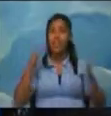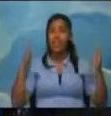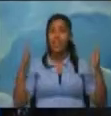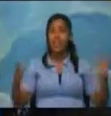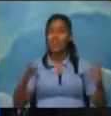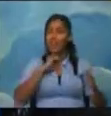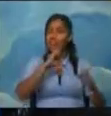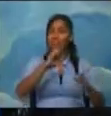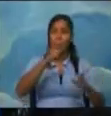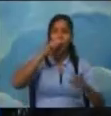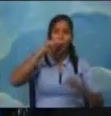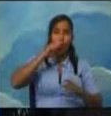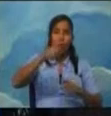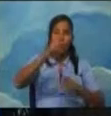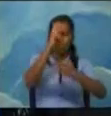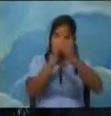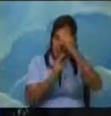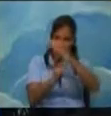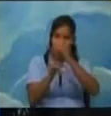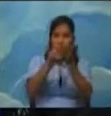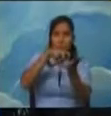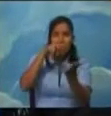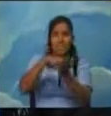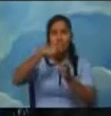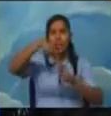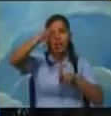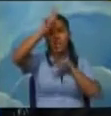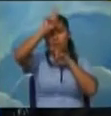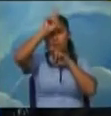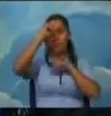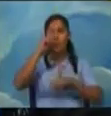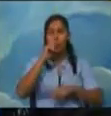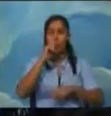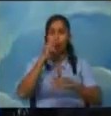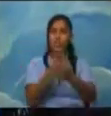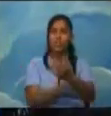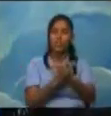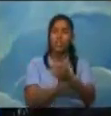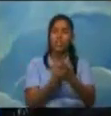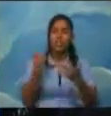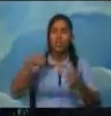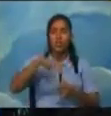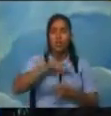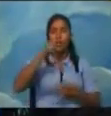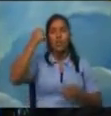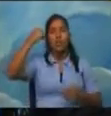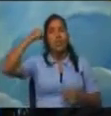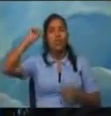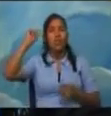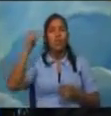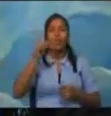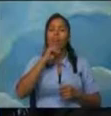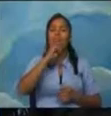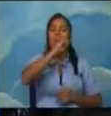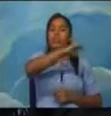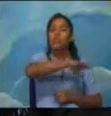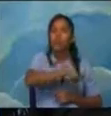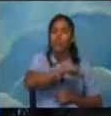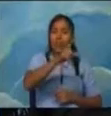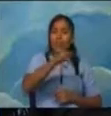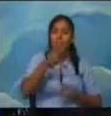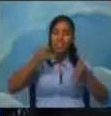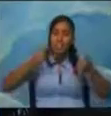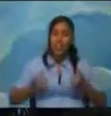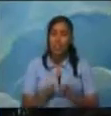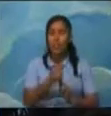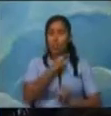el hombre se humilla, cuando el hombre se arrepiente. Cuando nuestro hermano Puerta nos recordaba la historia del hijo pródigo,